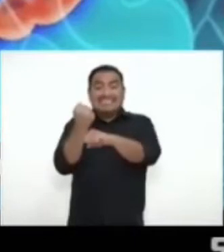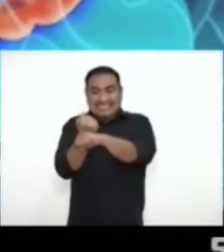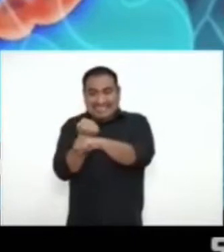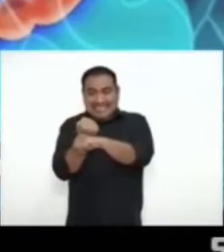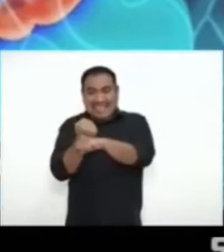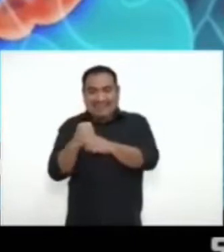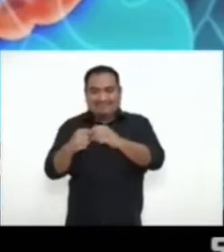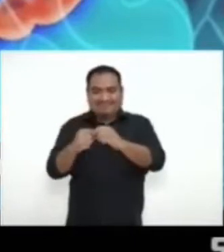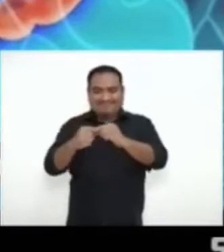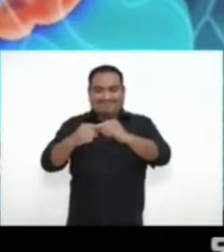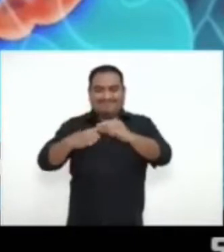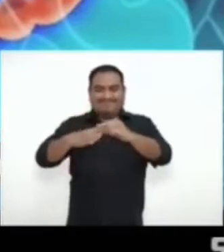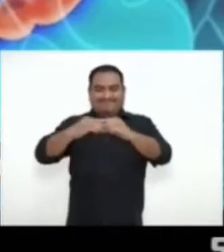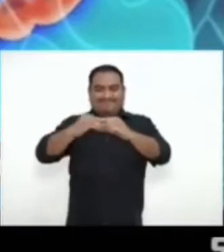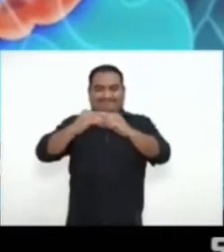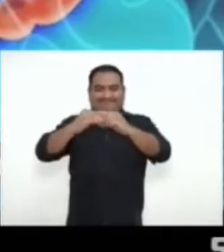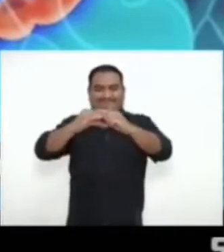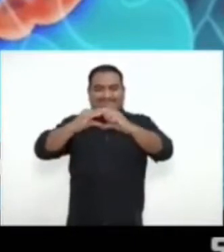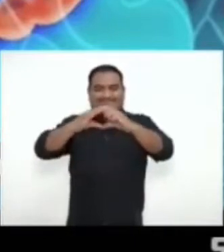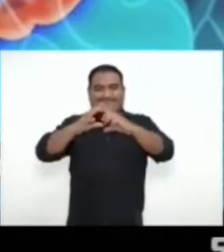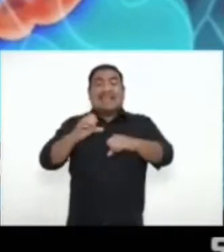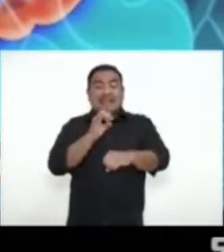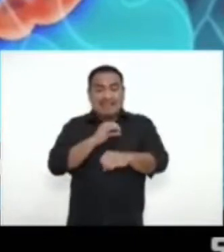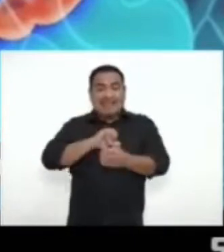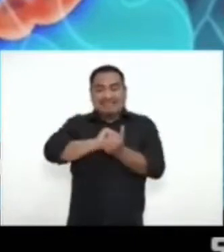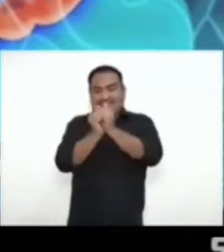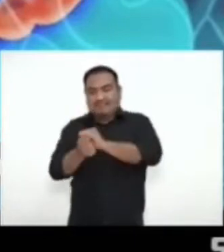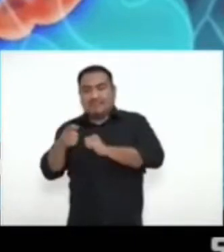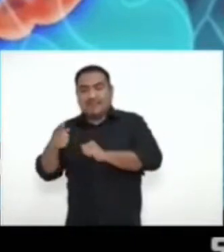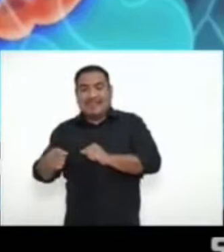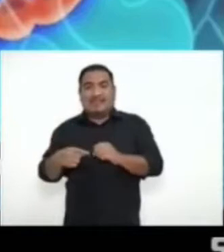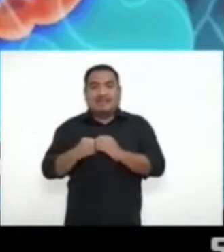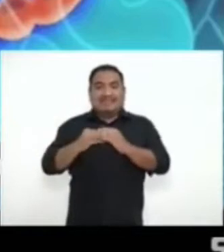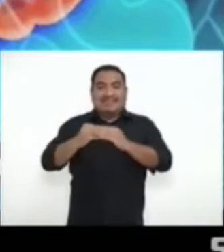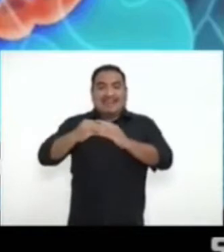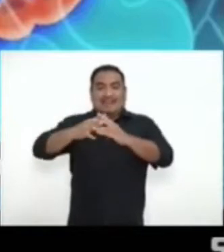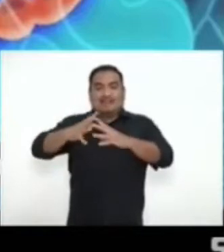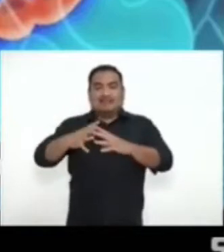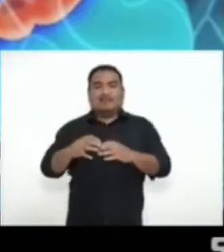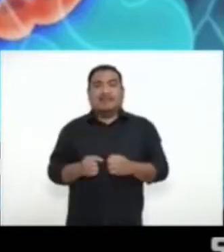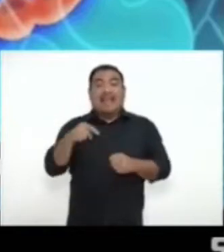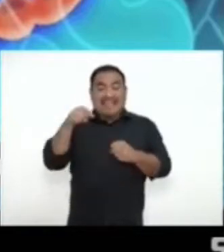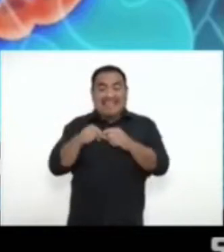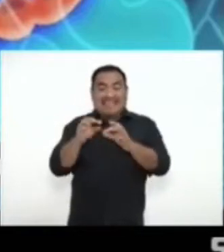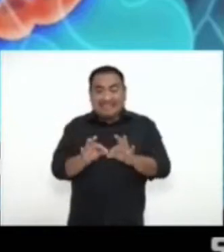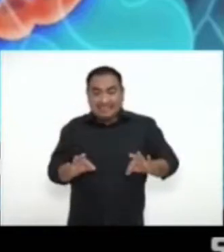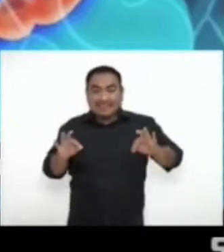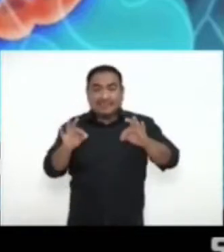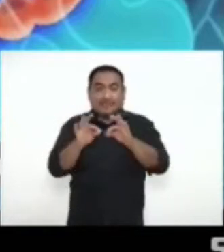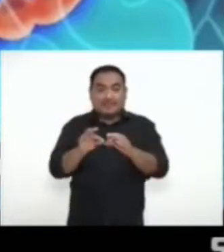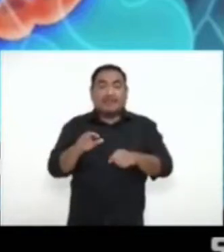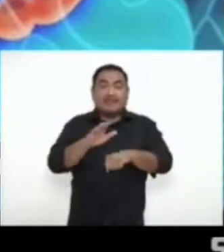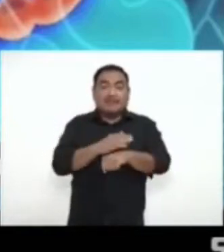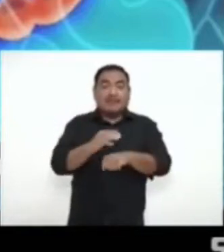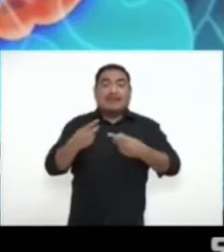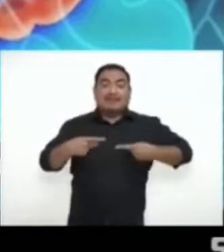se engorda. Este miedo, esta amígdala, es la pieza clave para la